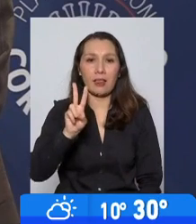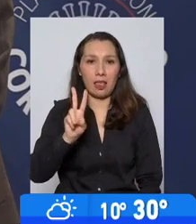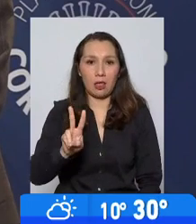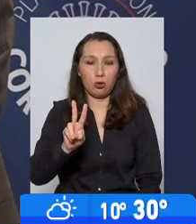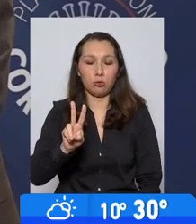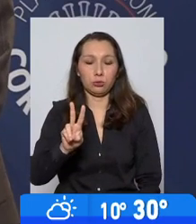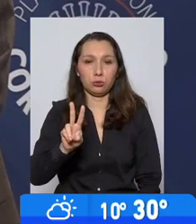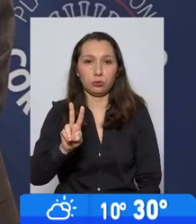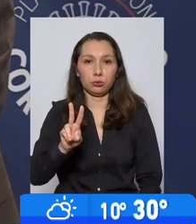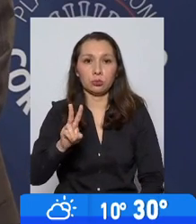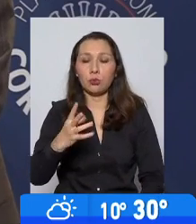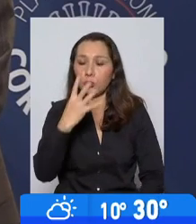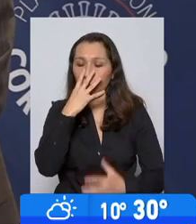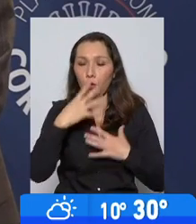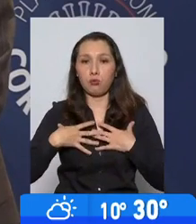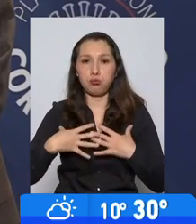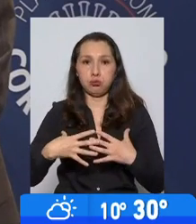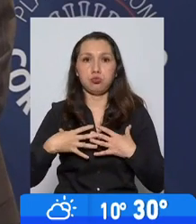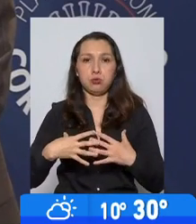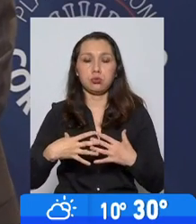392 ventiladores,